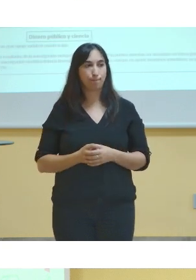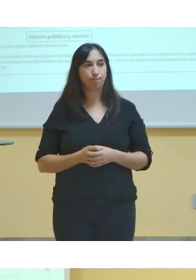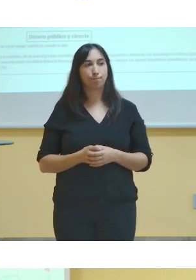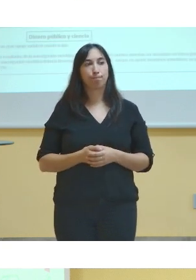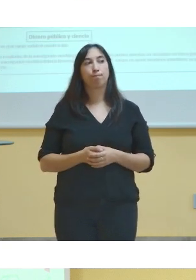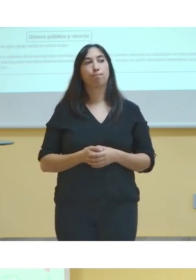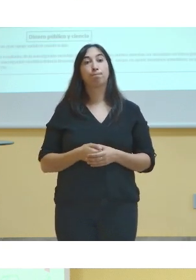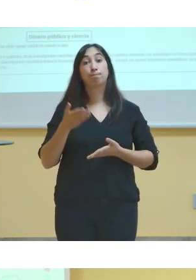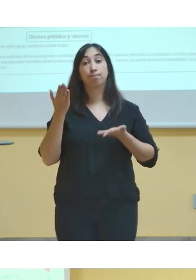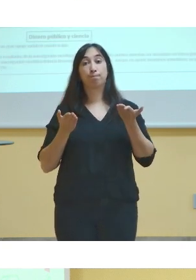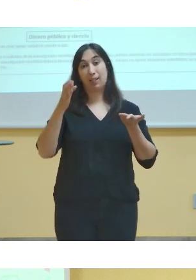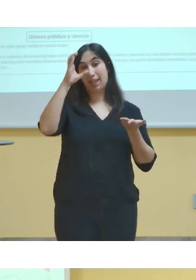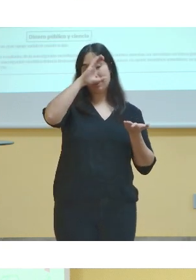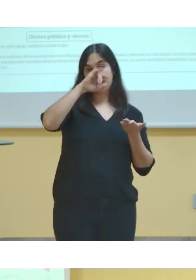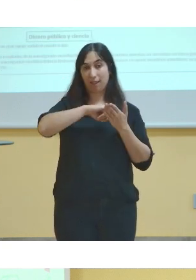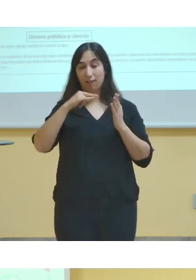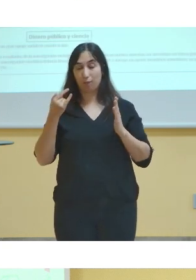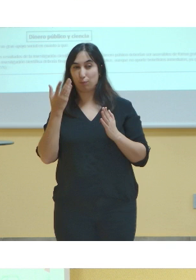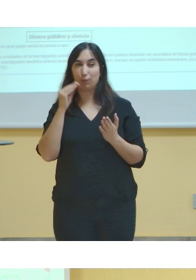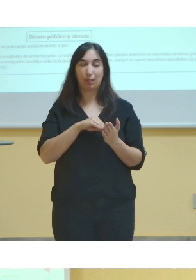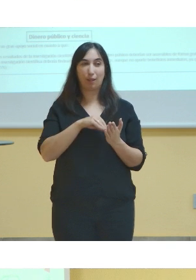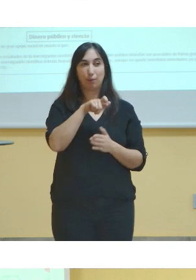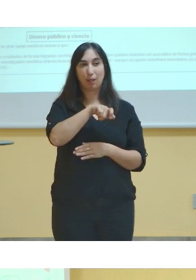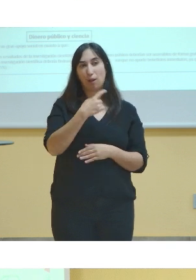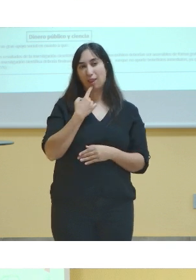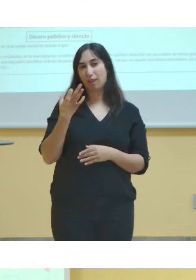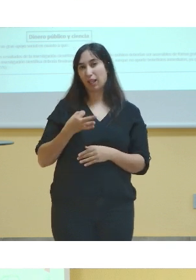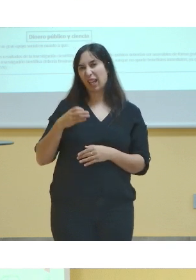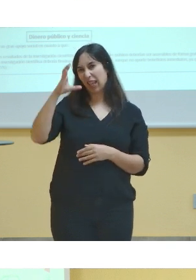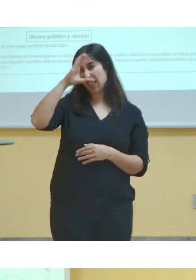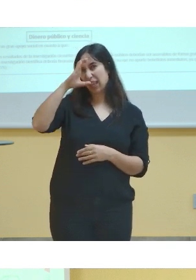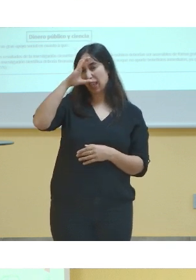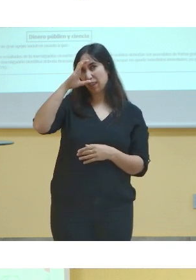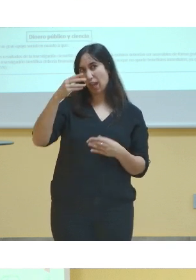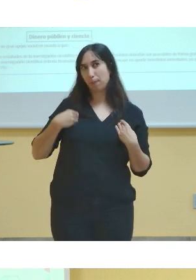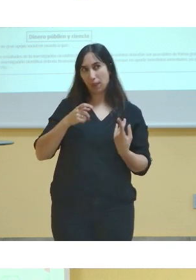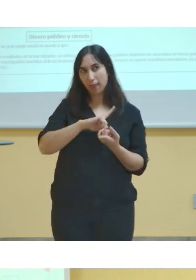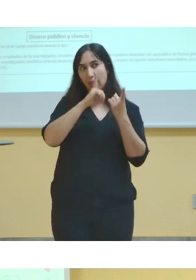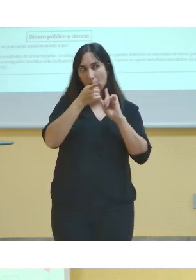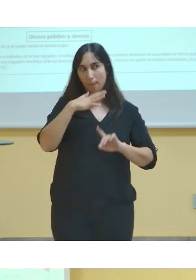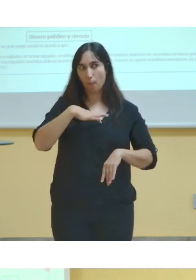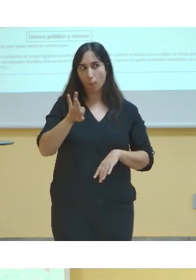El balance de la ciencia y tecnología, pues mucha gente refiere que la ciencia realmente cambia la vida y